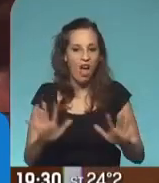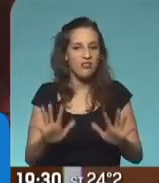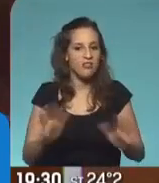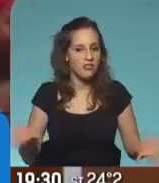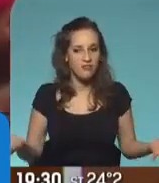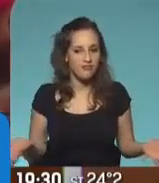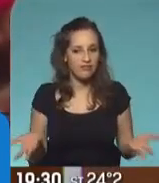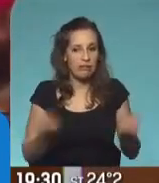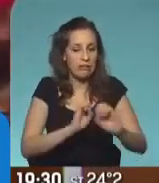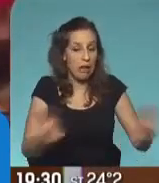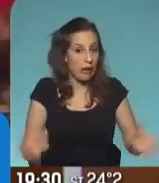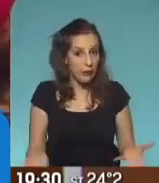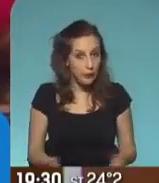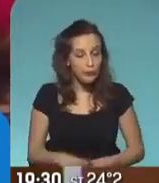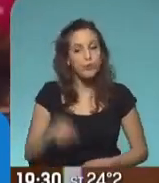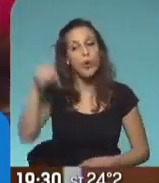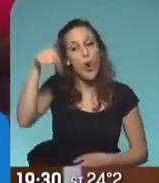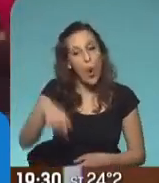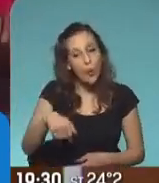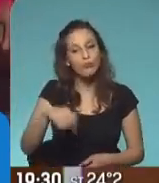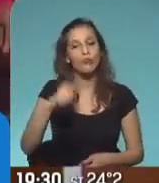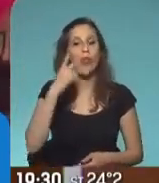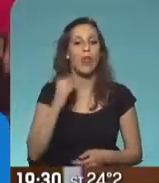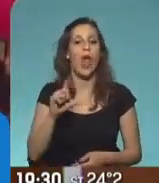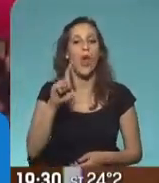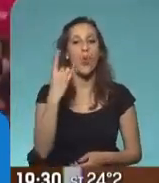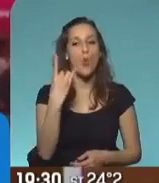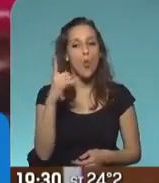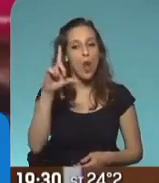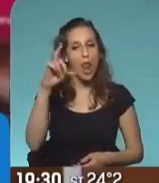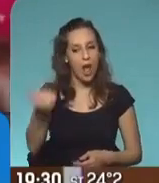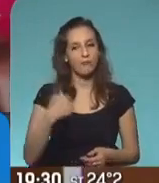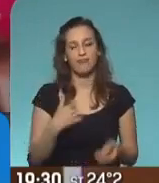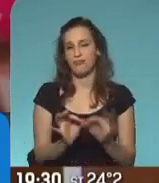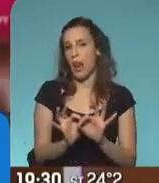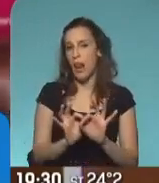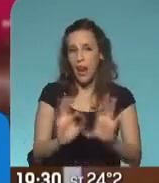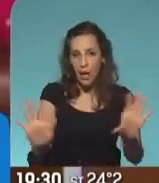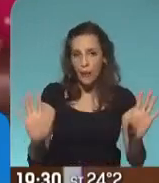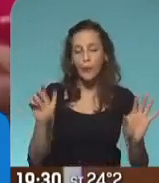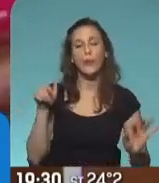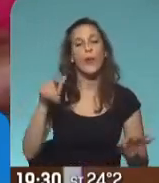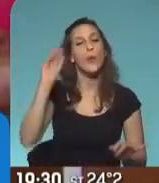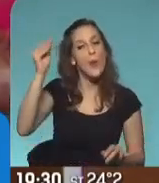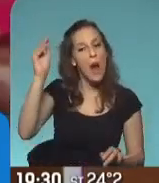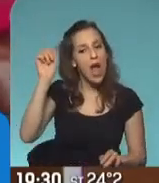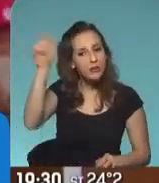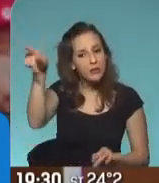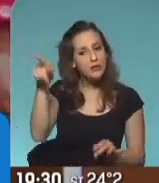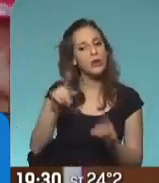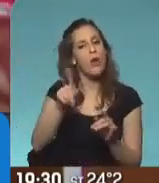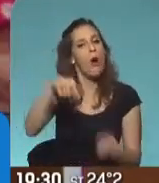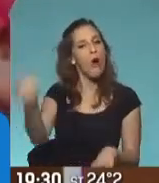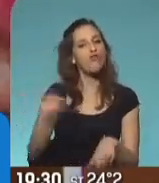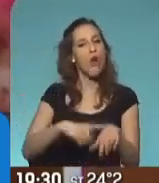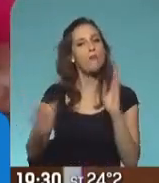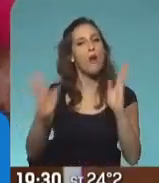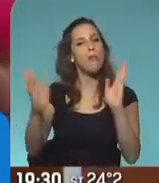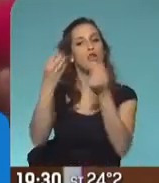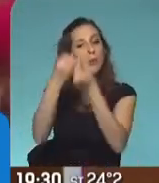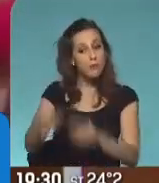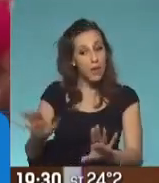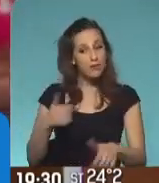verdaderamente trágica. Lula ahora está libre. Comienza una nueva etapa, un nuevo ciclo en Brasil. América Latina está en estado